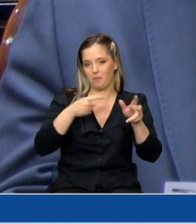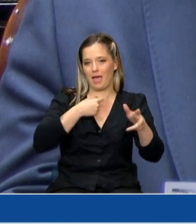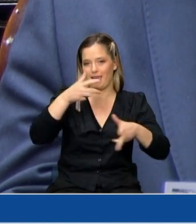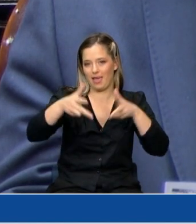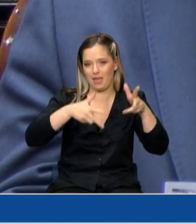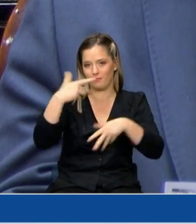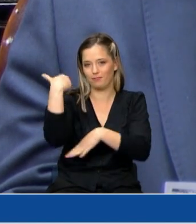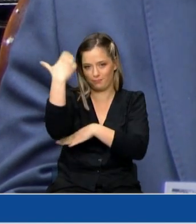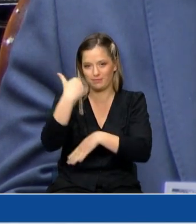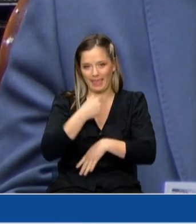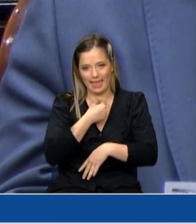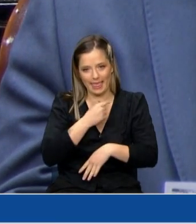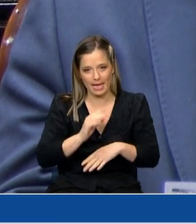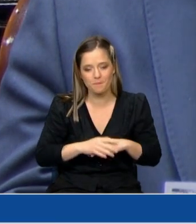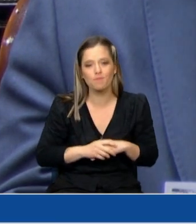pero